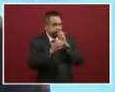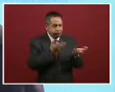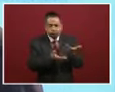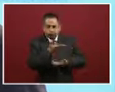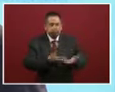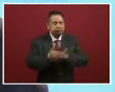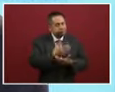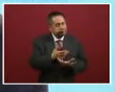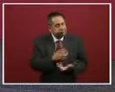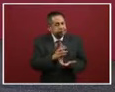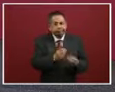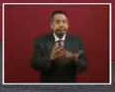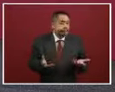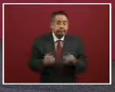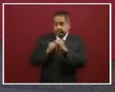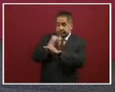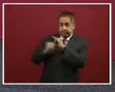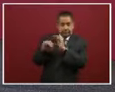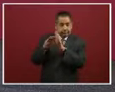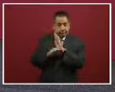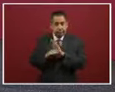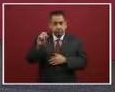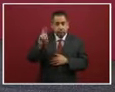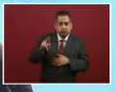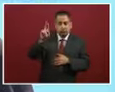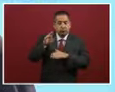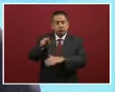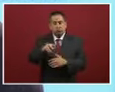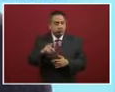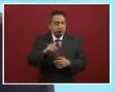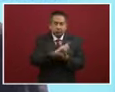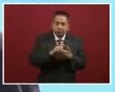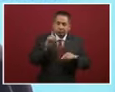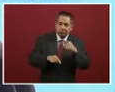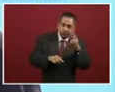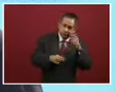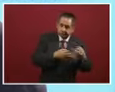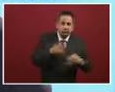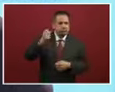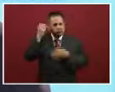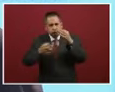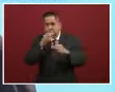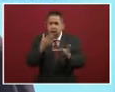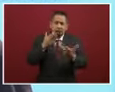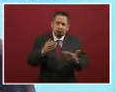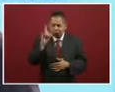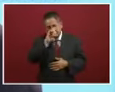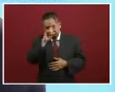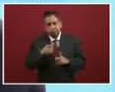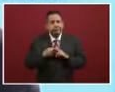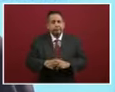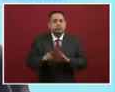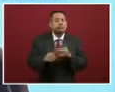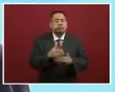tanto, de acuerdo a los estándares internacionales, la Organización de las Naciones Unidas para el Combate de las Adicciones ha lanzado varias campañas muy efectivas, una que inicia